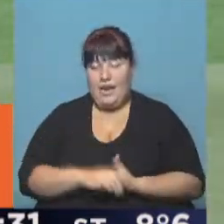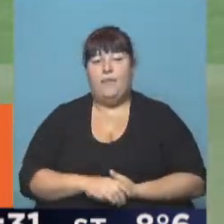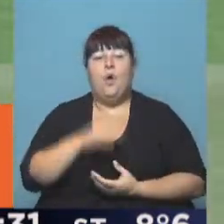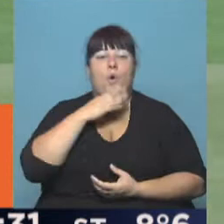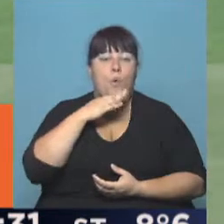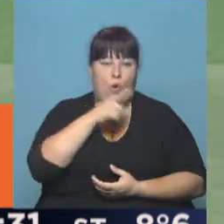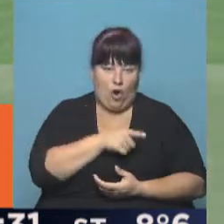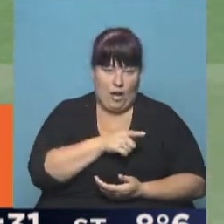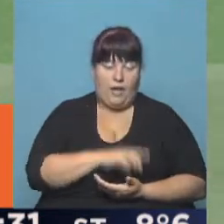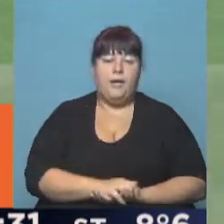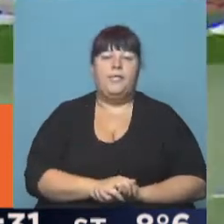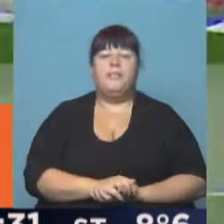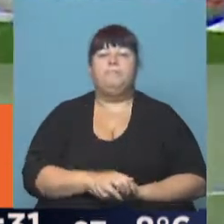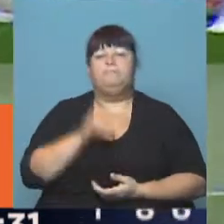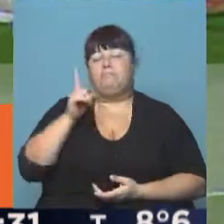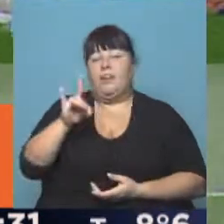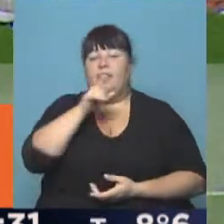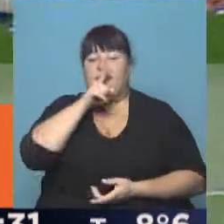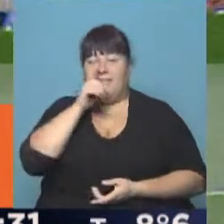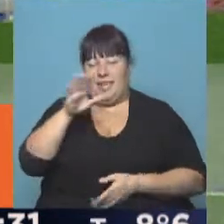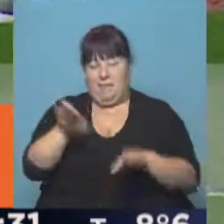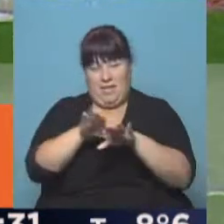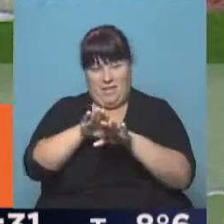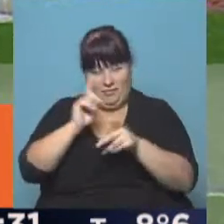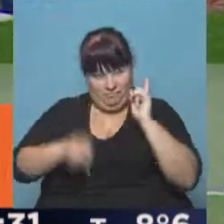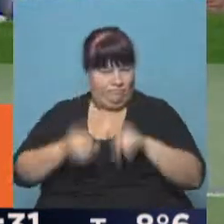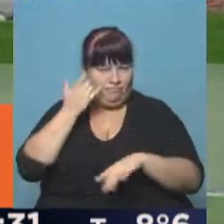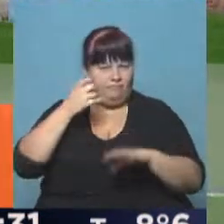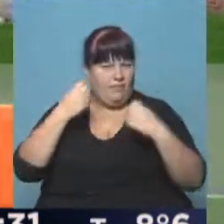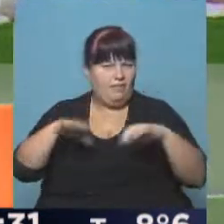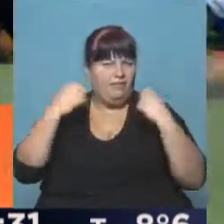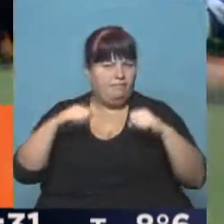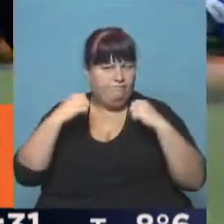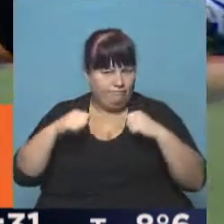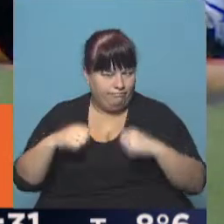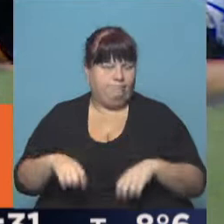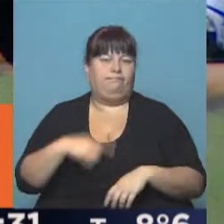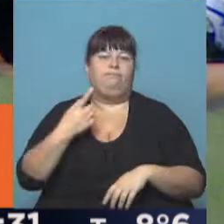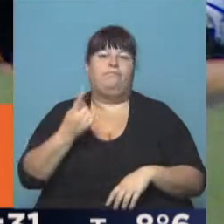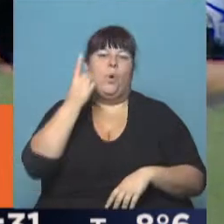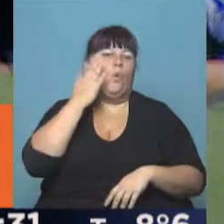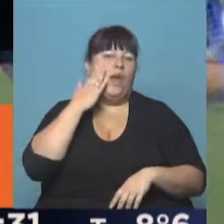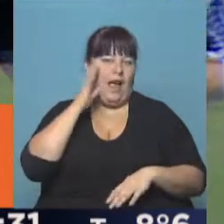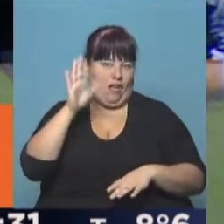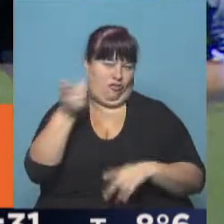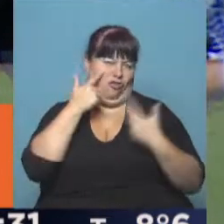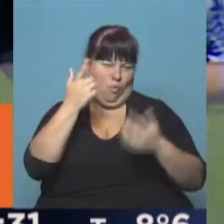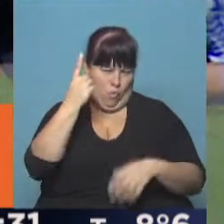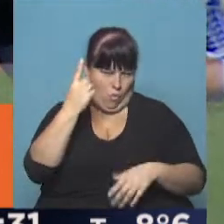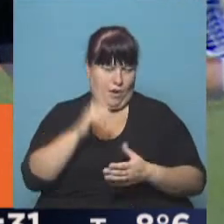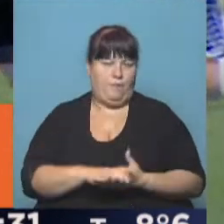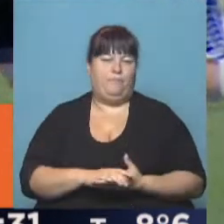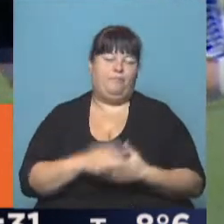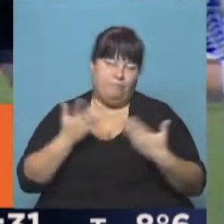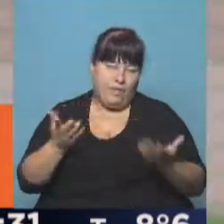Boca Juniors, que a las órdenes de Guillermo Barros Schelotto ya comenzó con los entrenamientos. Una cara sola de las conocidas,